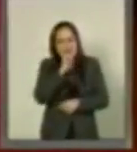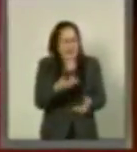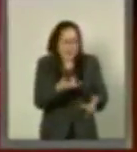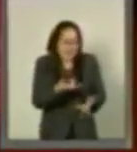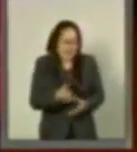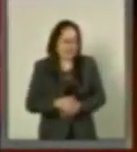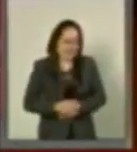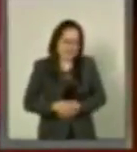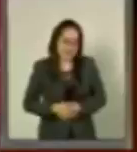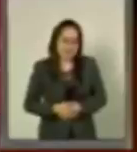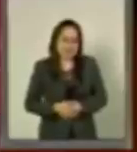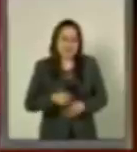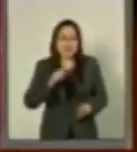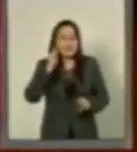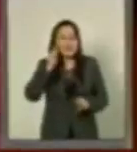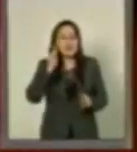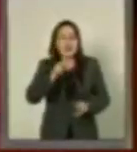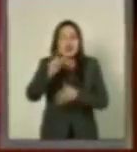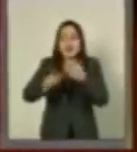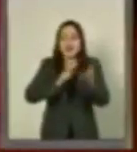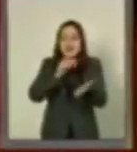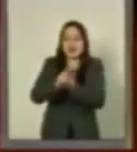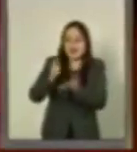se vio aquí hasta en la ley de ingresos.